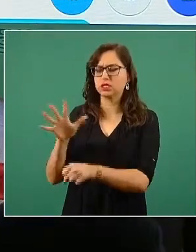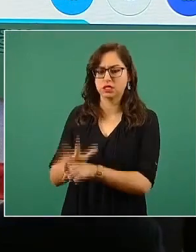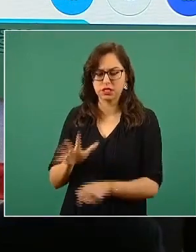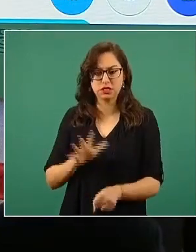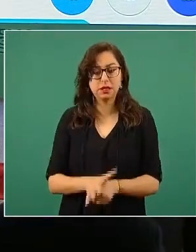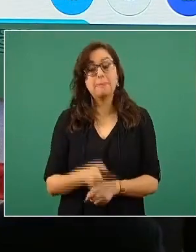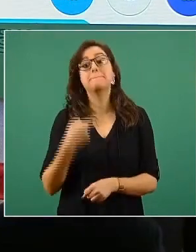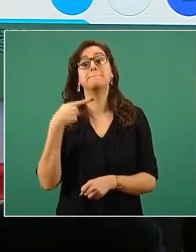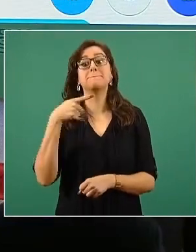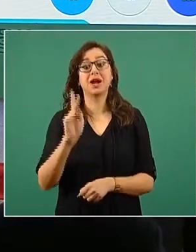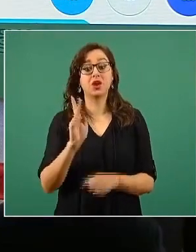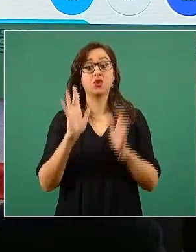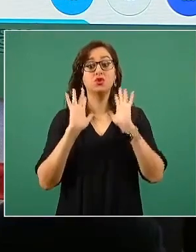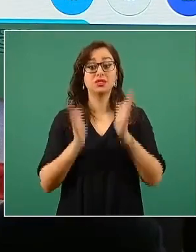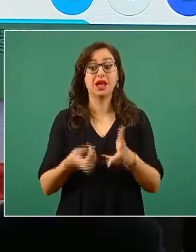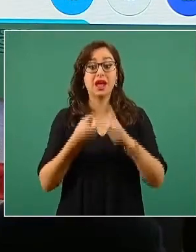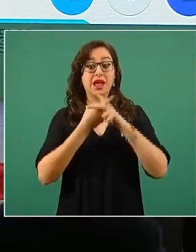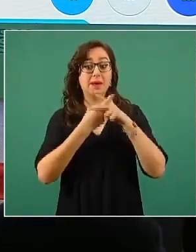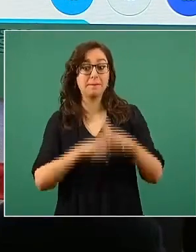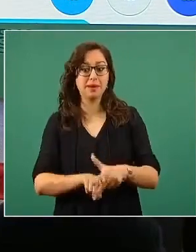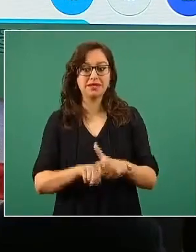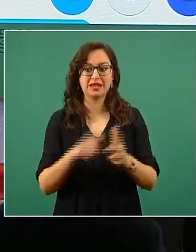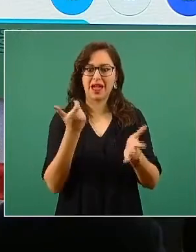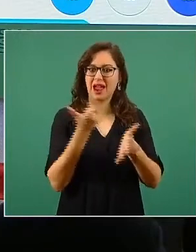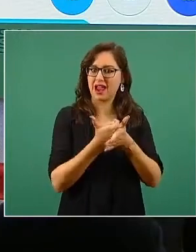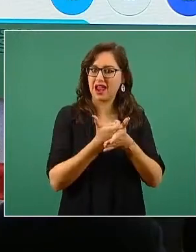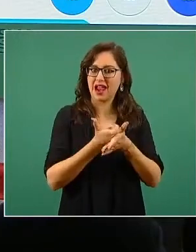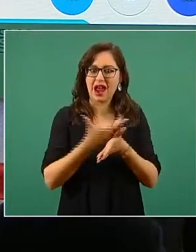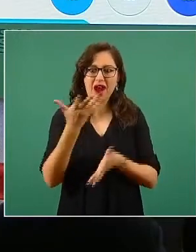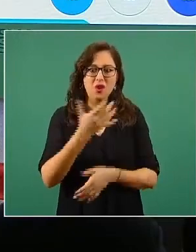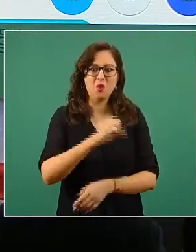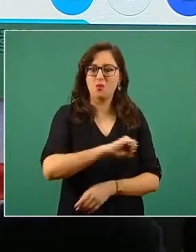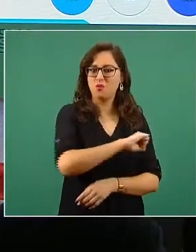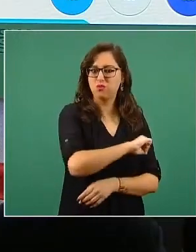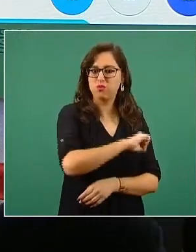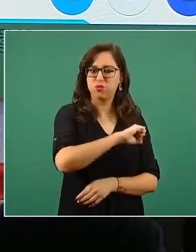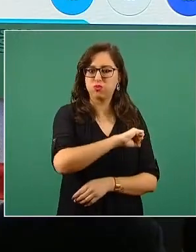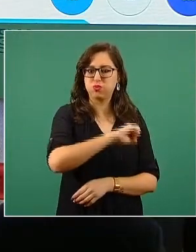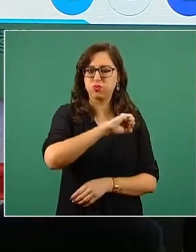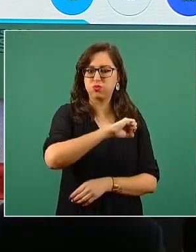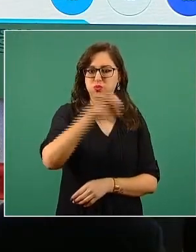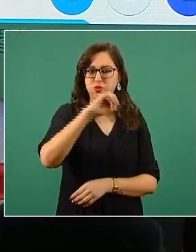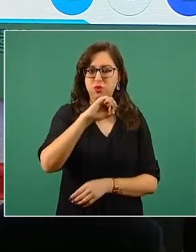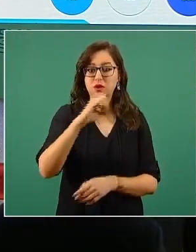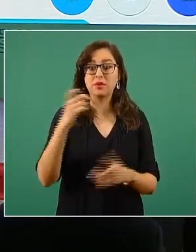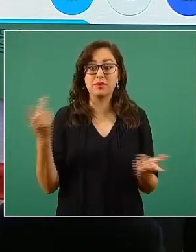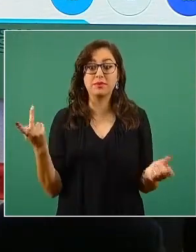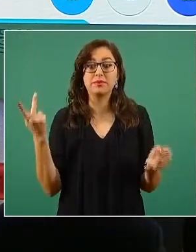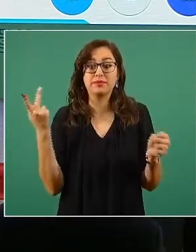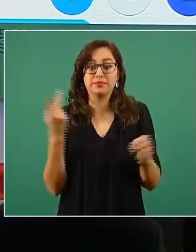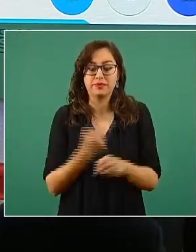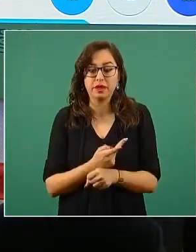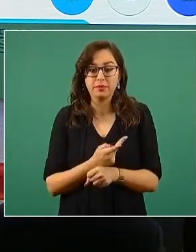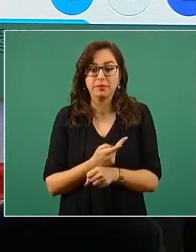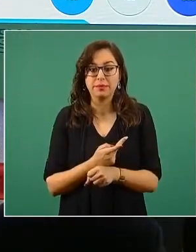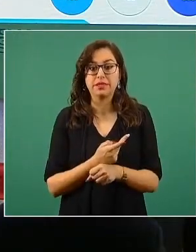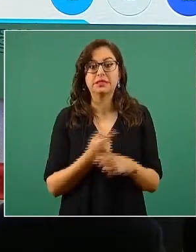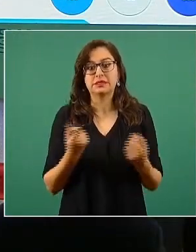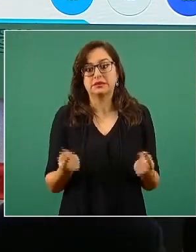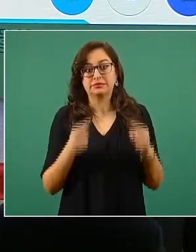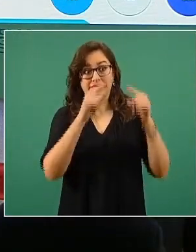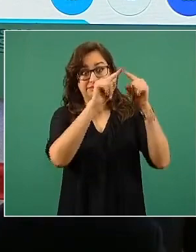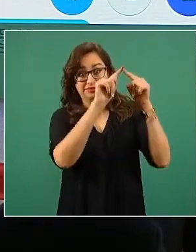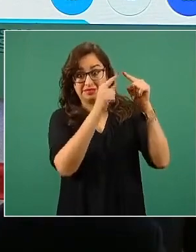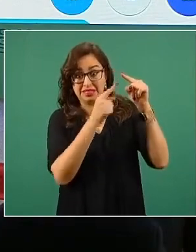en los precios ya significativo, 180 para uno de los índices, pero ese que dice WANOC es el que va hacia el centro norte de los Estados